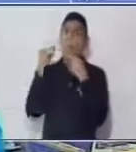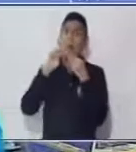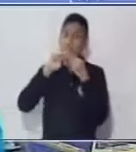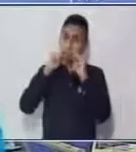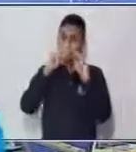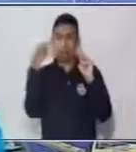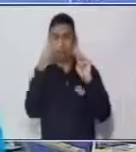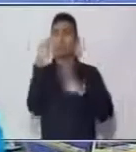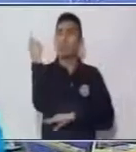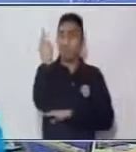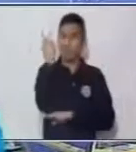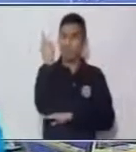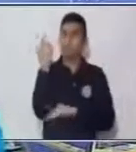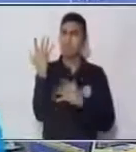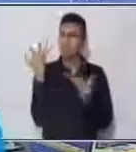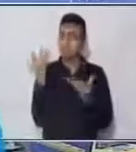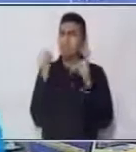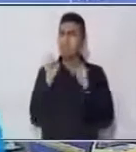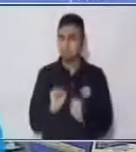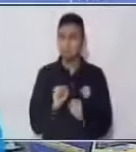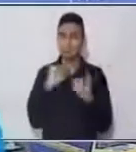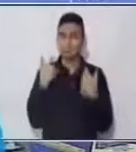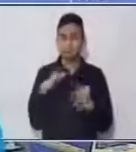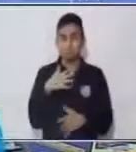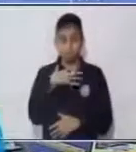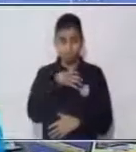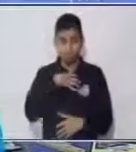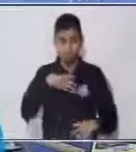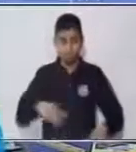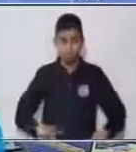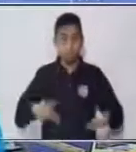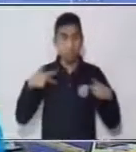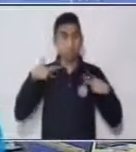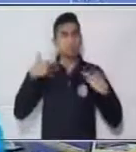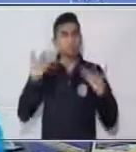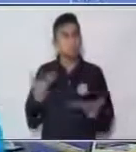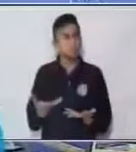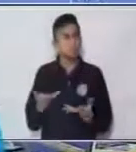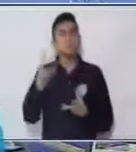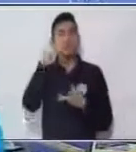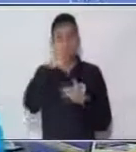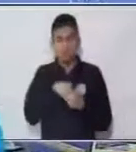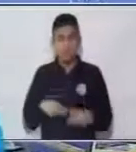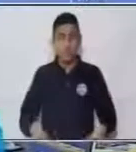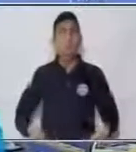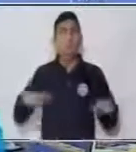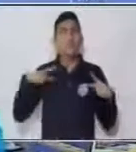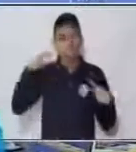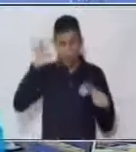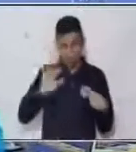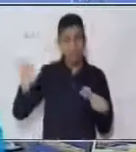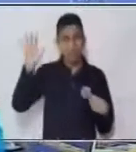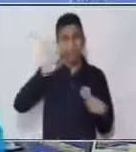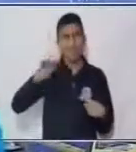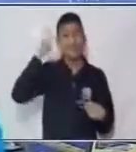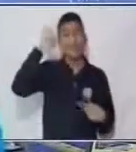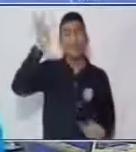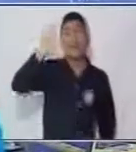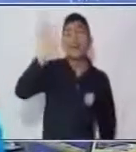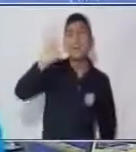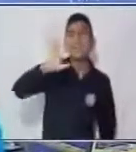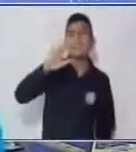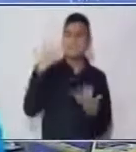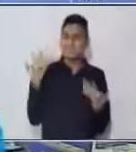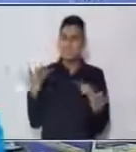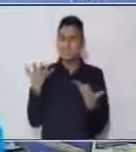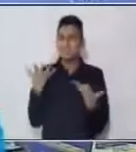Es muy importante para nuestra vida Porque es parte de nuestra vida diaria Hasta pronto mis niños